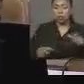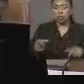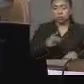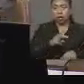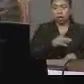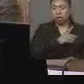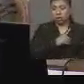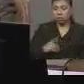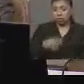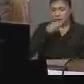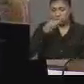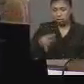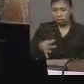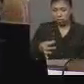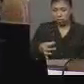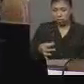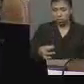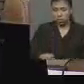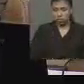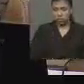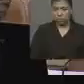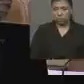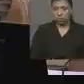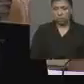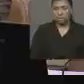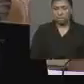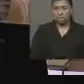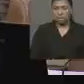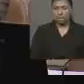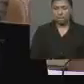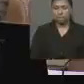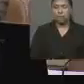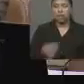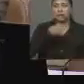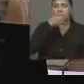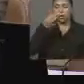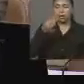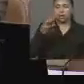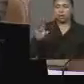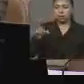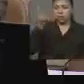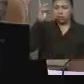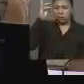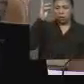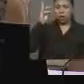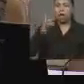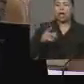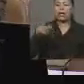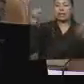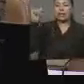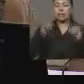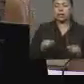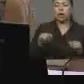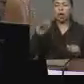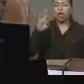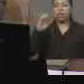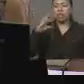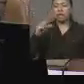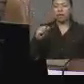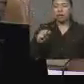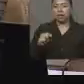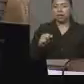inconstitucionalidad. Se dice, de manera súbita, se ha descubierto que el sistema de becas que tiene